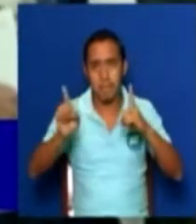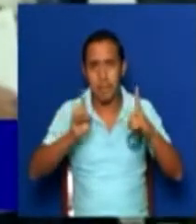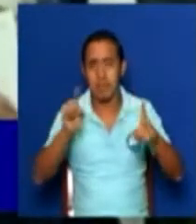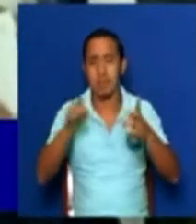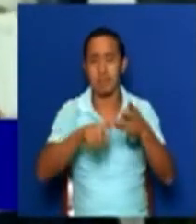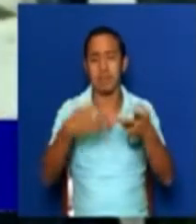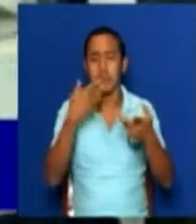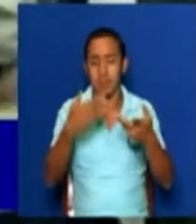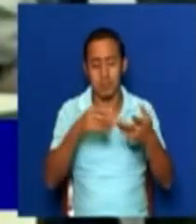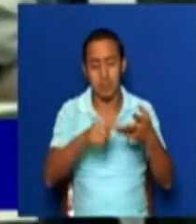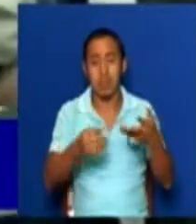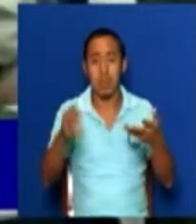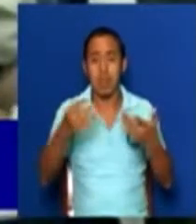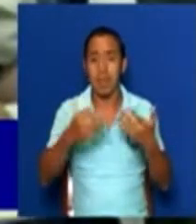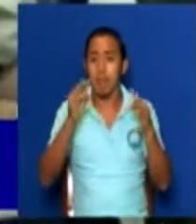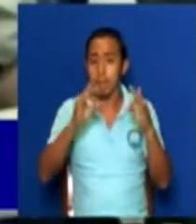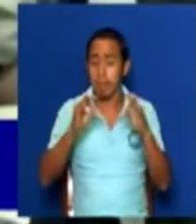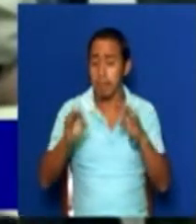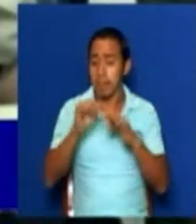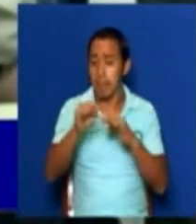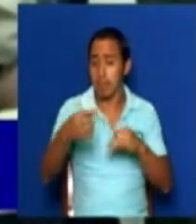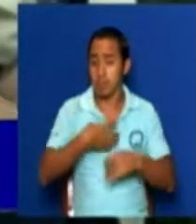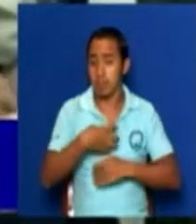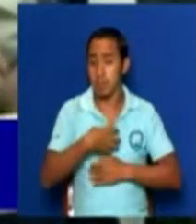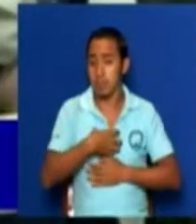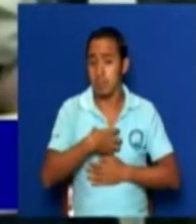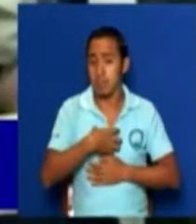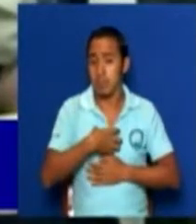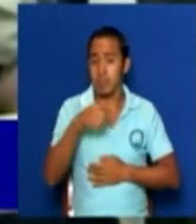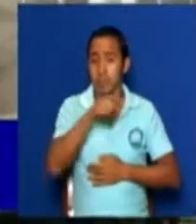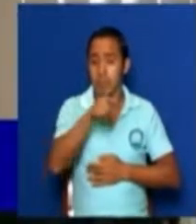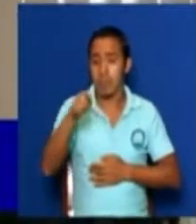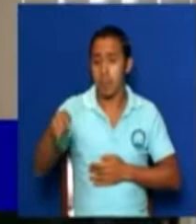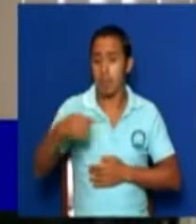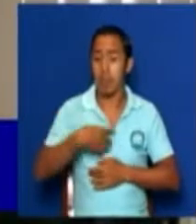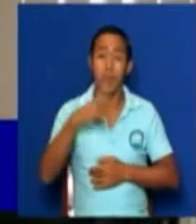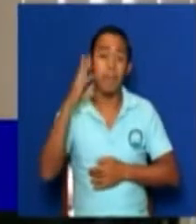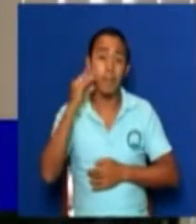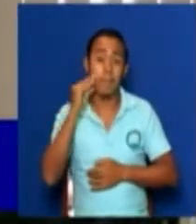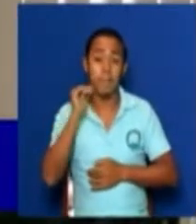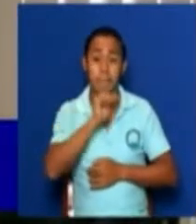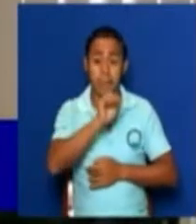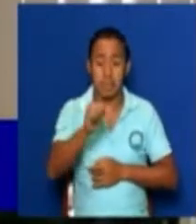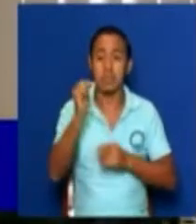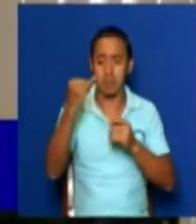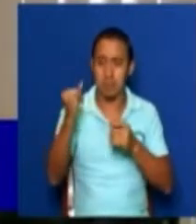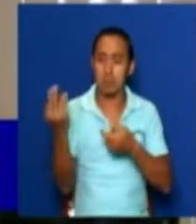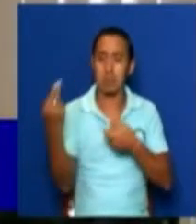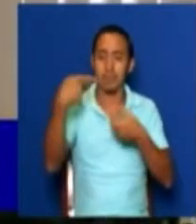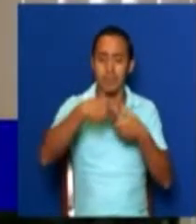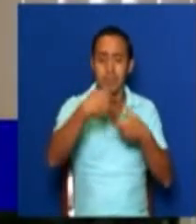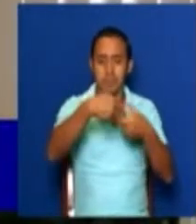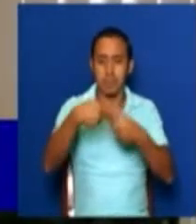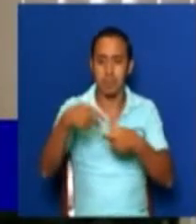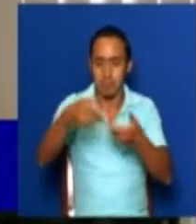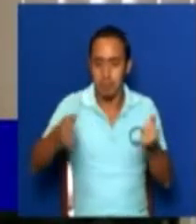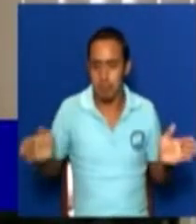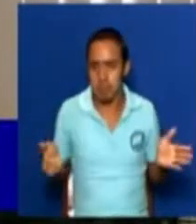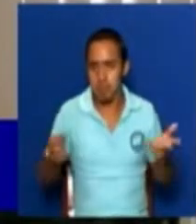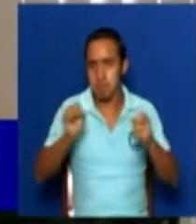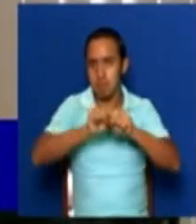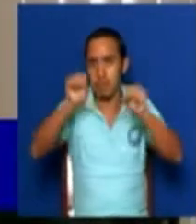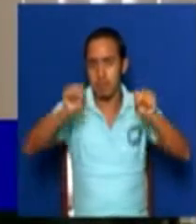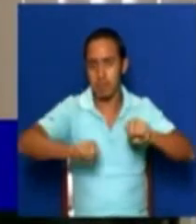calificaciones, promoviendo la meritocracia, es decir, a cada quien según su capacidad, ¿verdad? Apoyar el entrenamiento y la